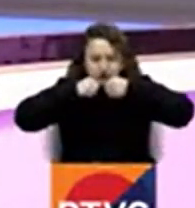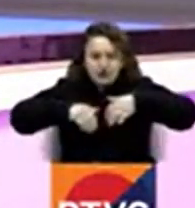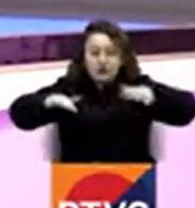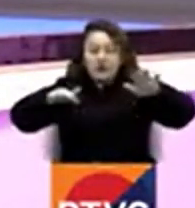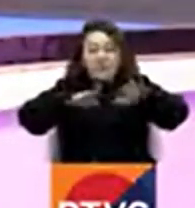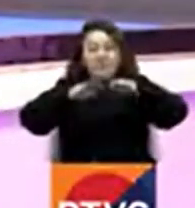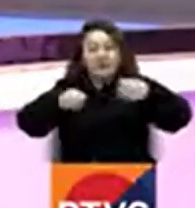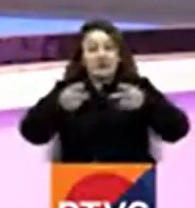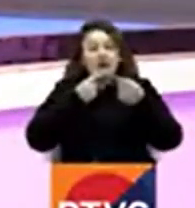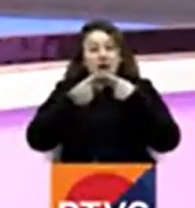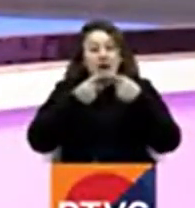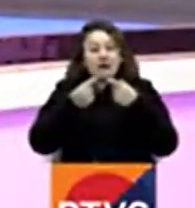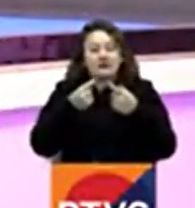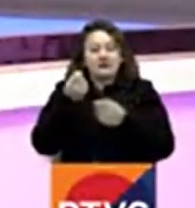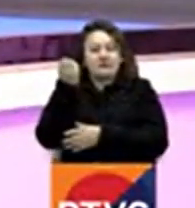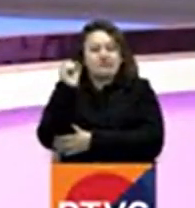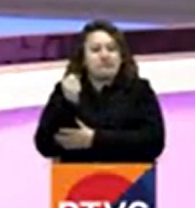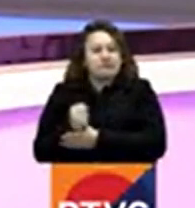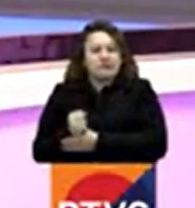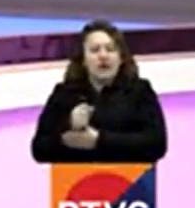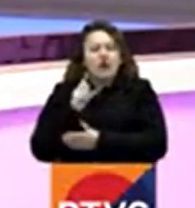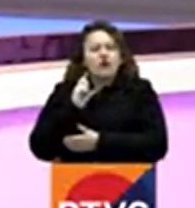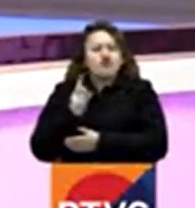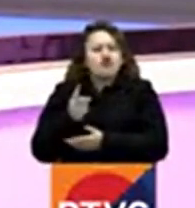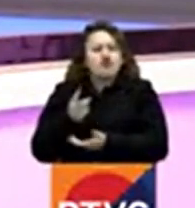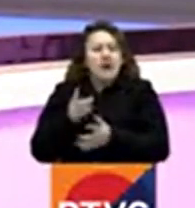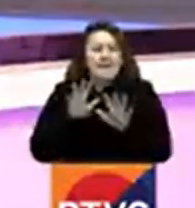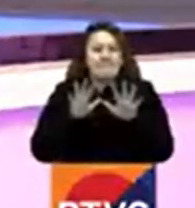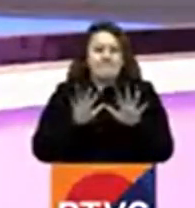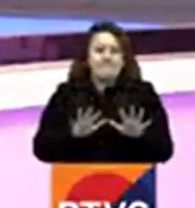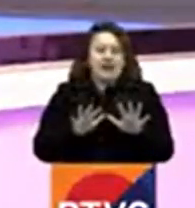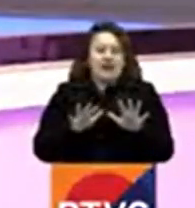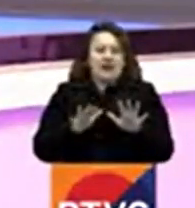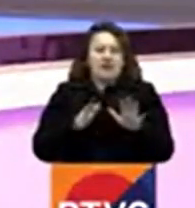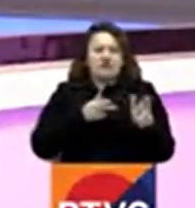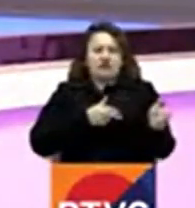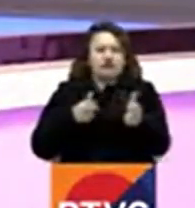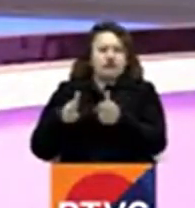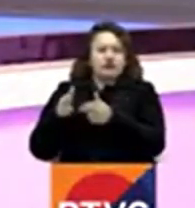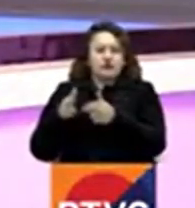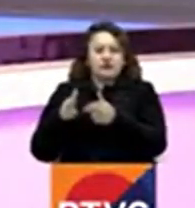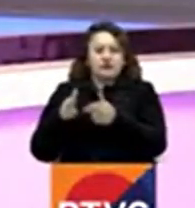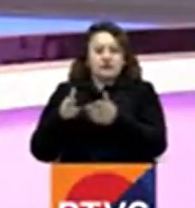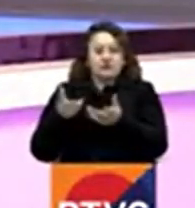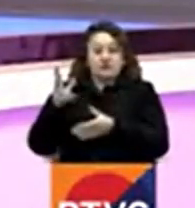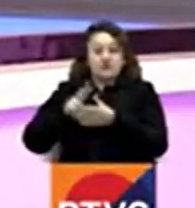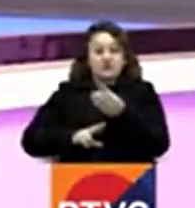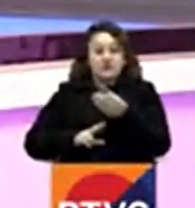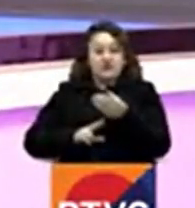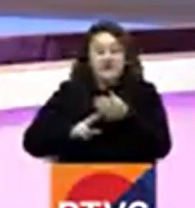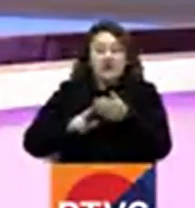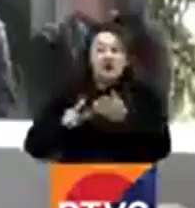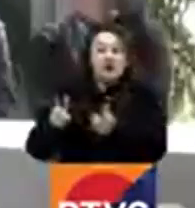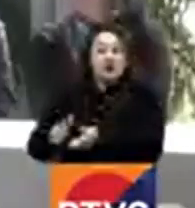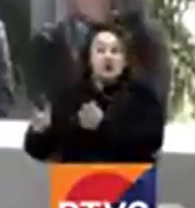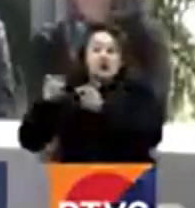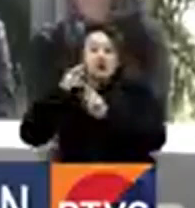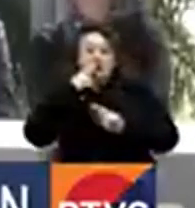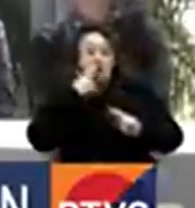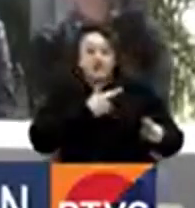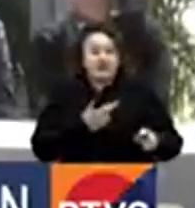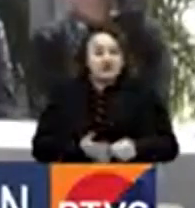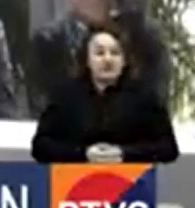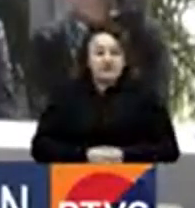está en crisis debido a las declaraciones sobre un cese al fuego bilateral. Congresistas reaccionaron a la advertencia.